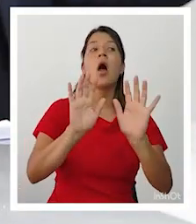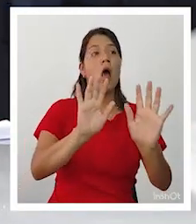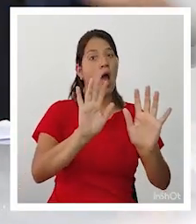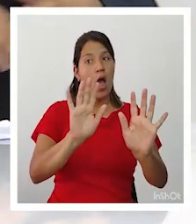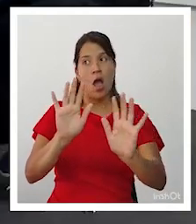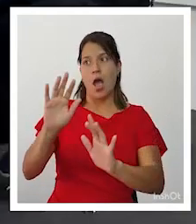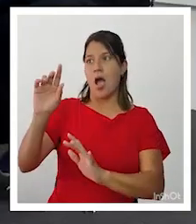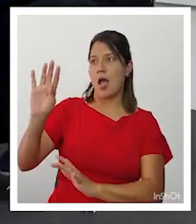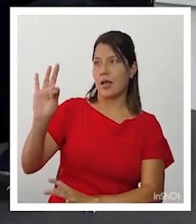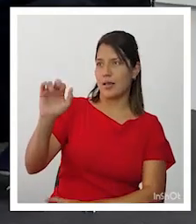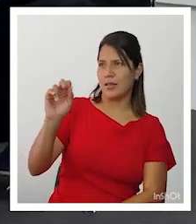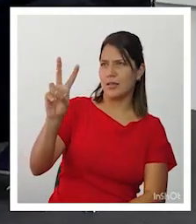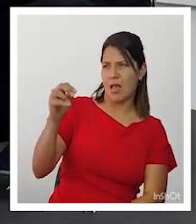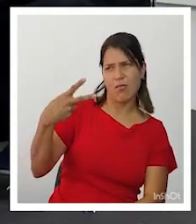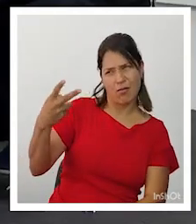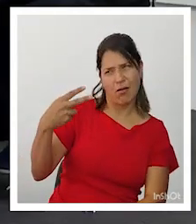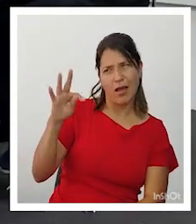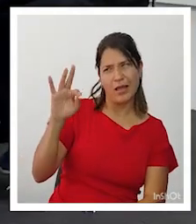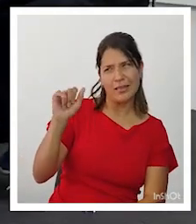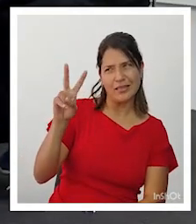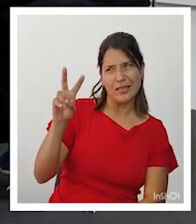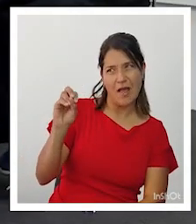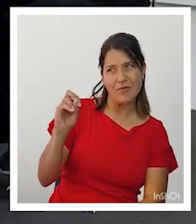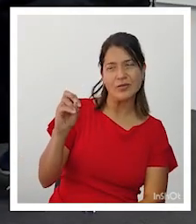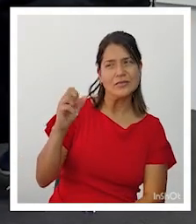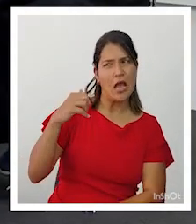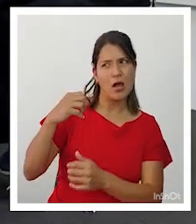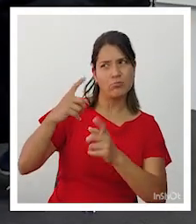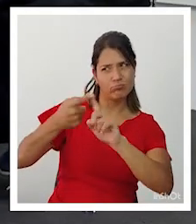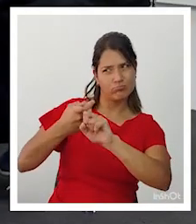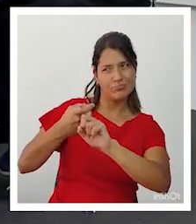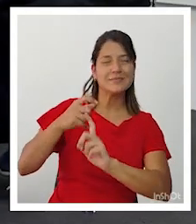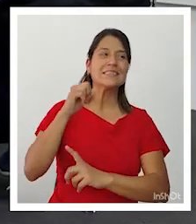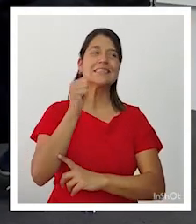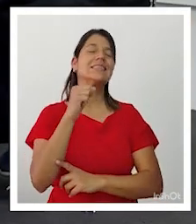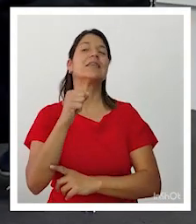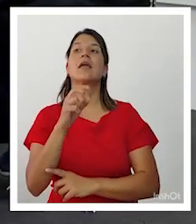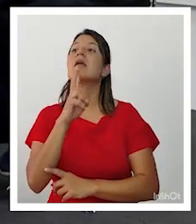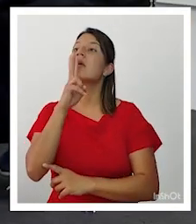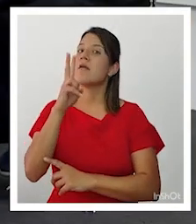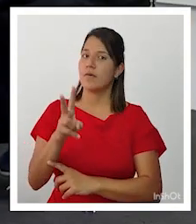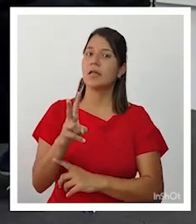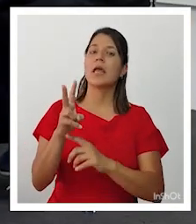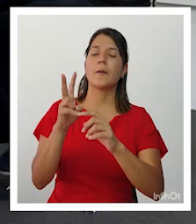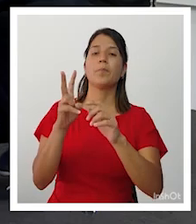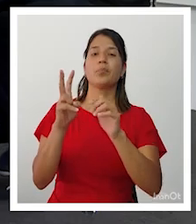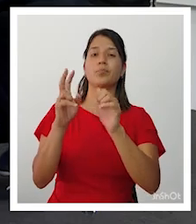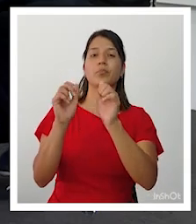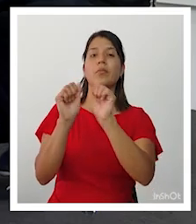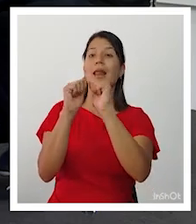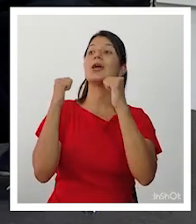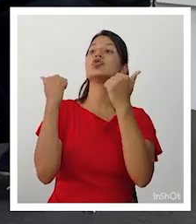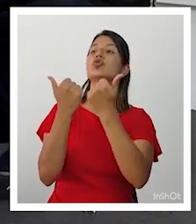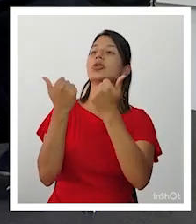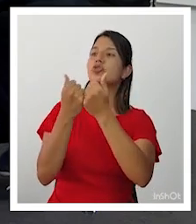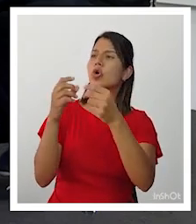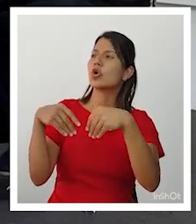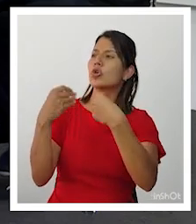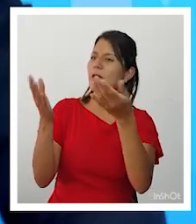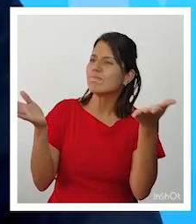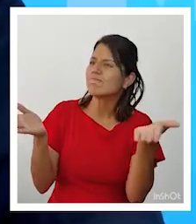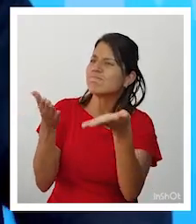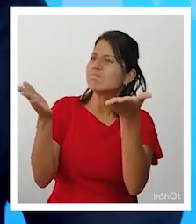Sí. somos compas ya. Tavo, es cierto, la asociación te da el empujón, pero ¿cómo fue para